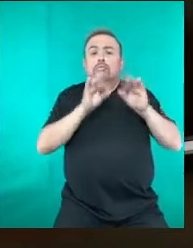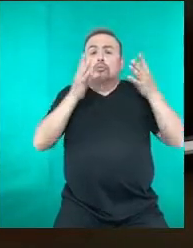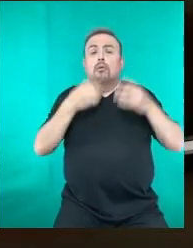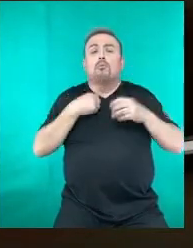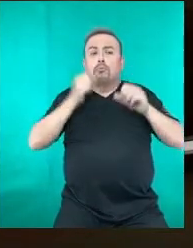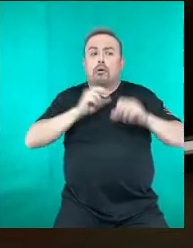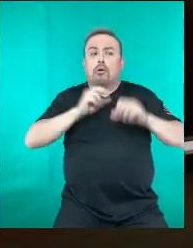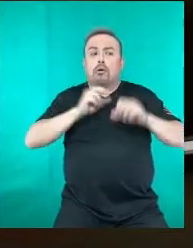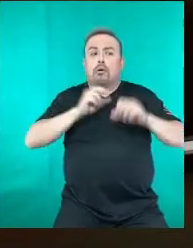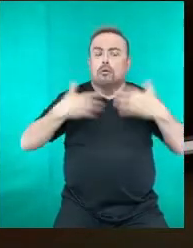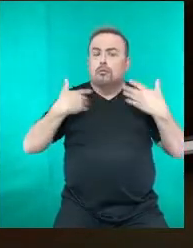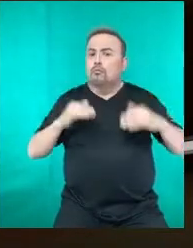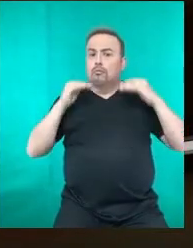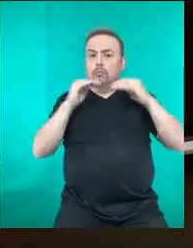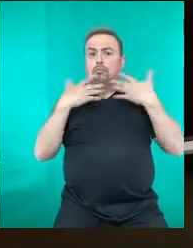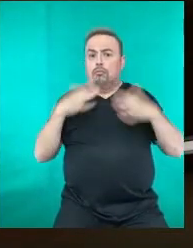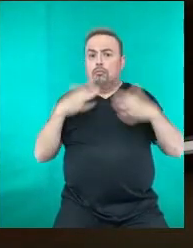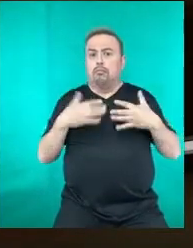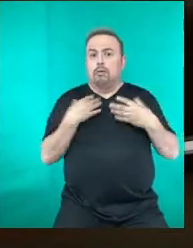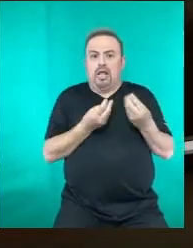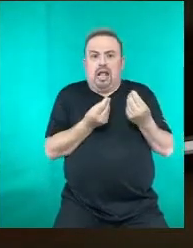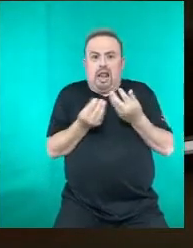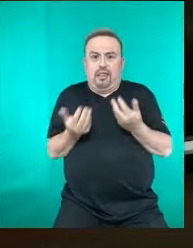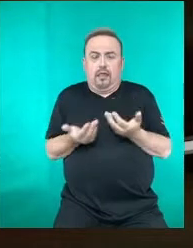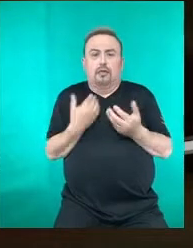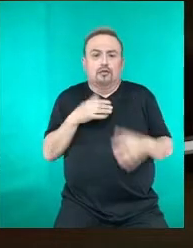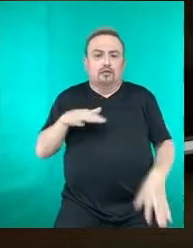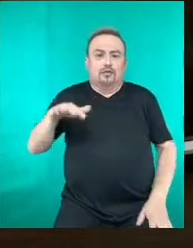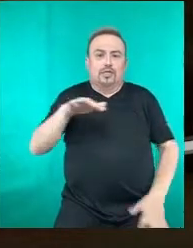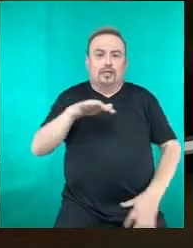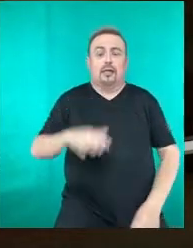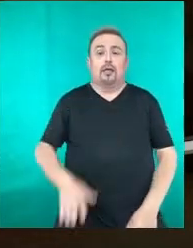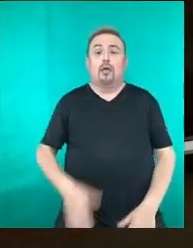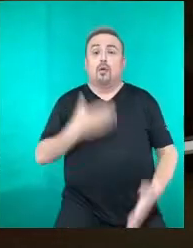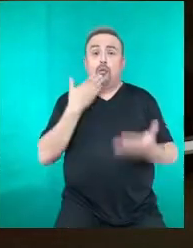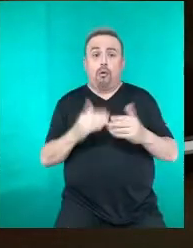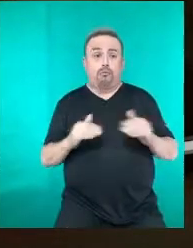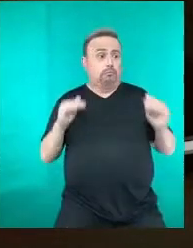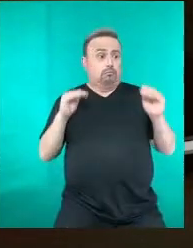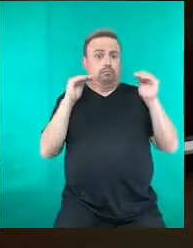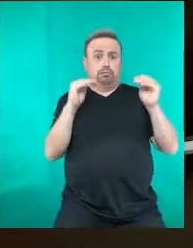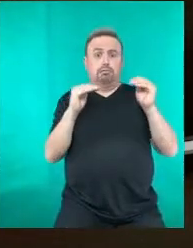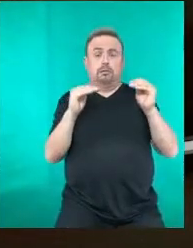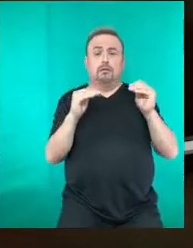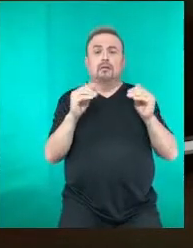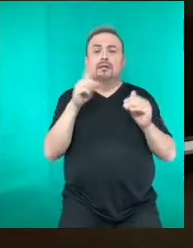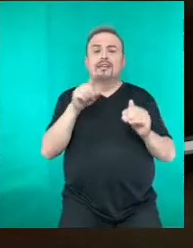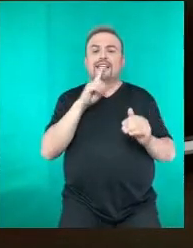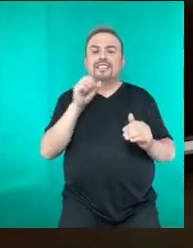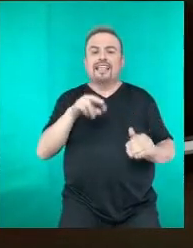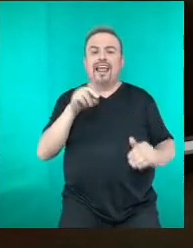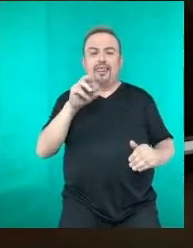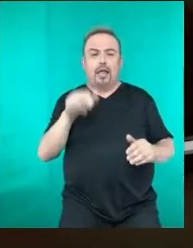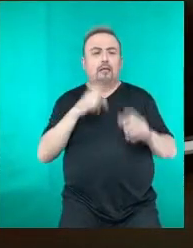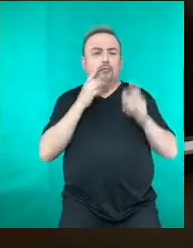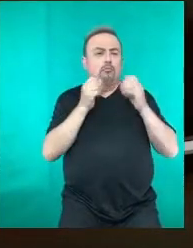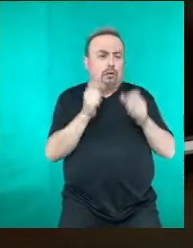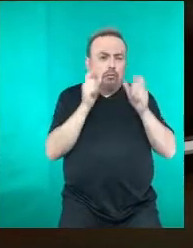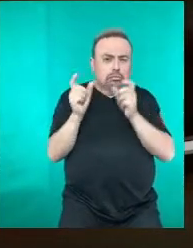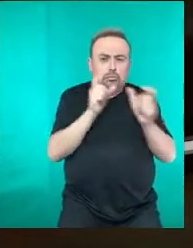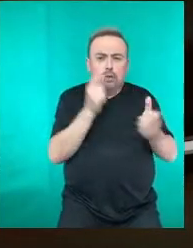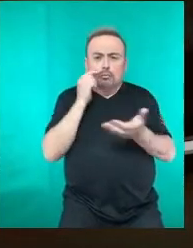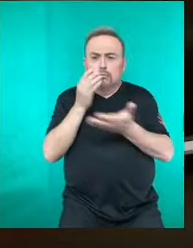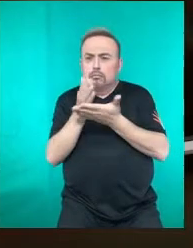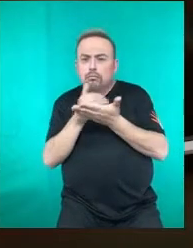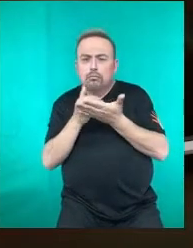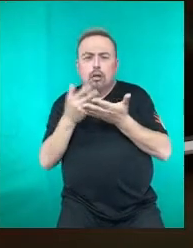con un estándar que nos definimos, como les decía, como sociedad. Cuando hay estándares podemos programar inversiones, se puede fiscalizar, se puede avanzar y se